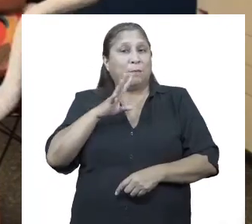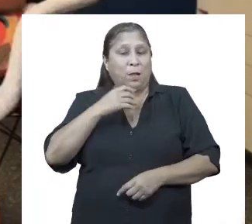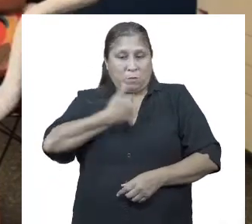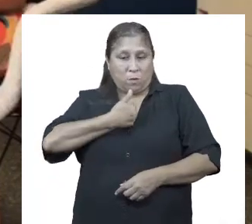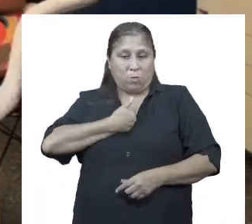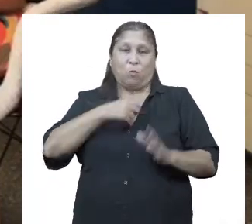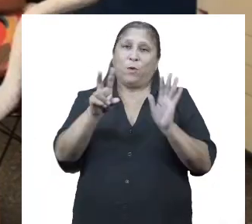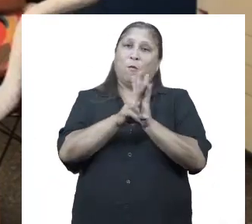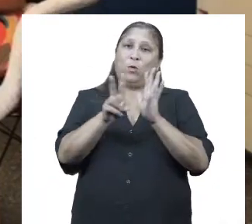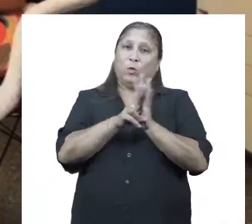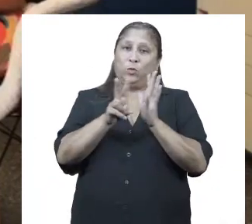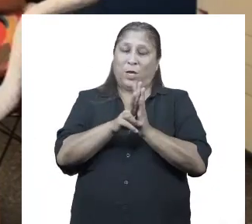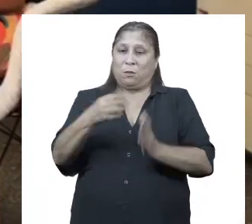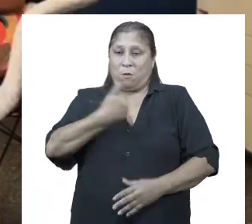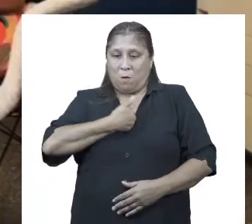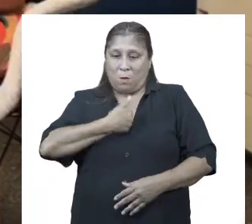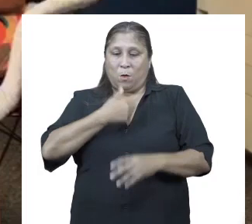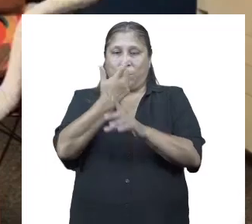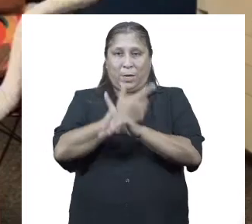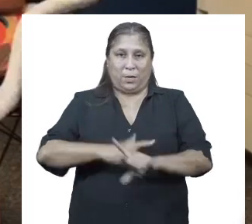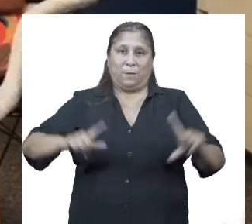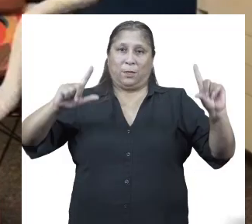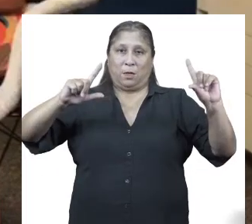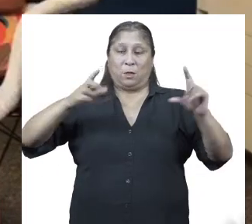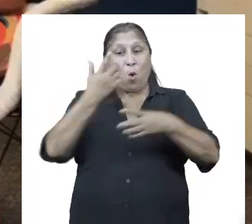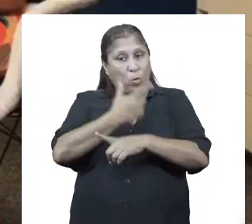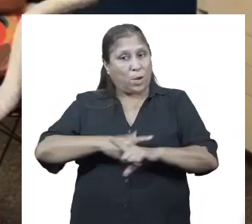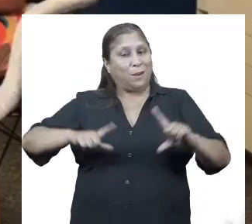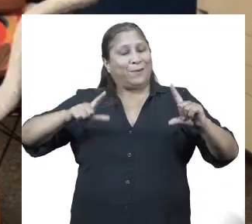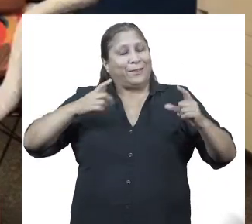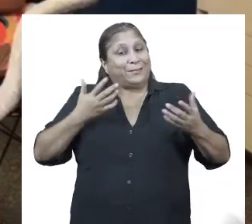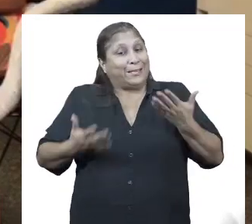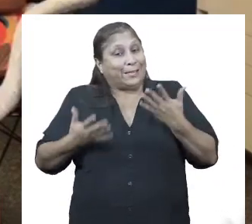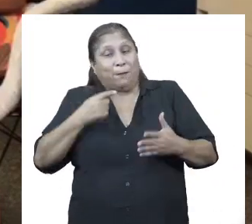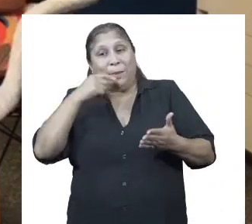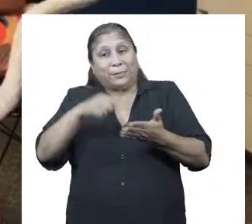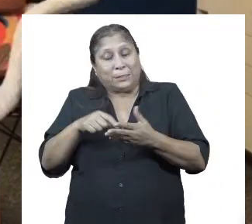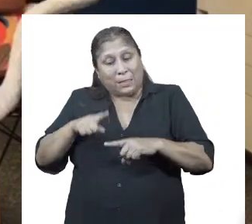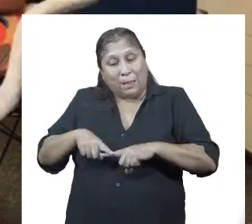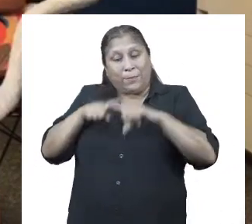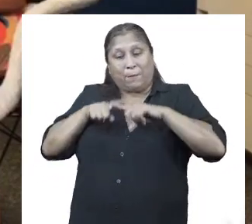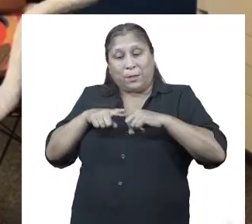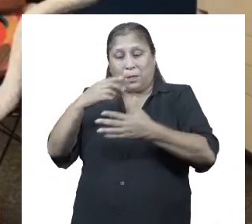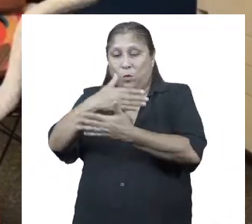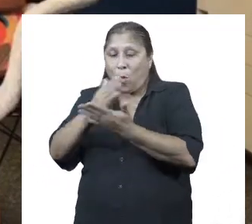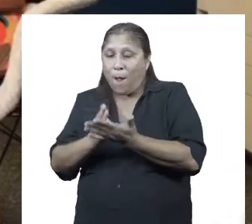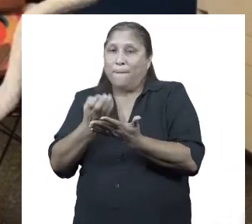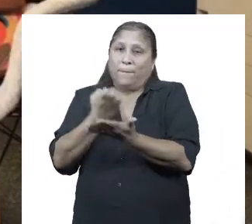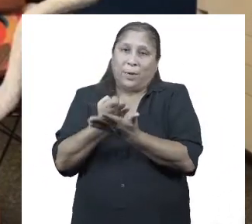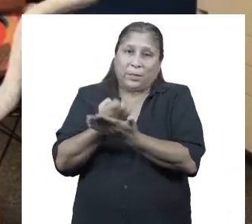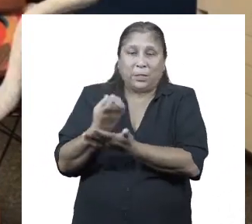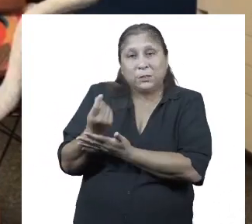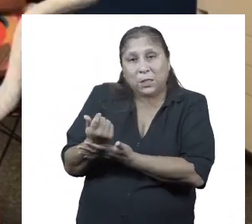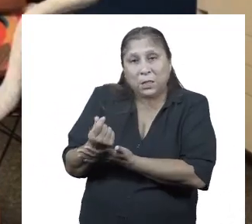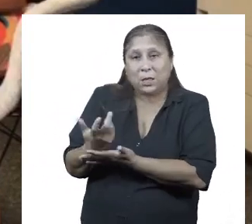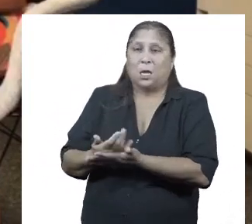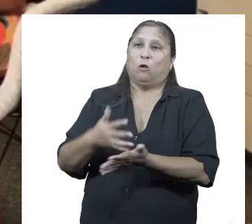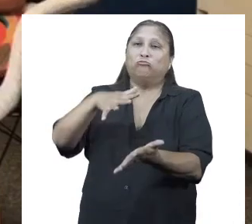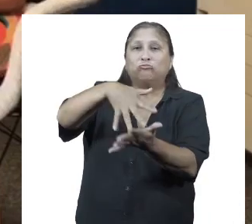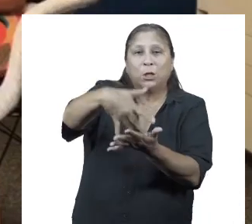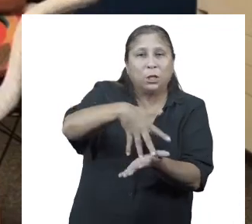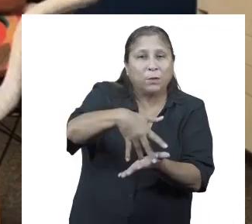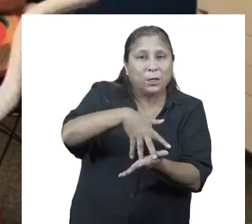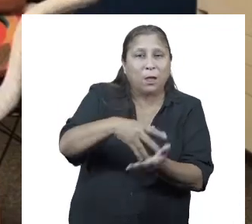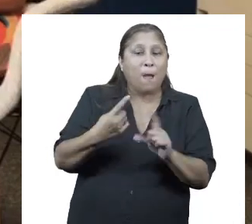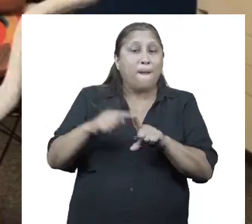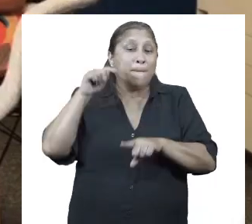la voluntad, hay que hablar de la libertad. Claro, es una libertad que muchas veces está condicionada a aspectos socioeconómicos, aspectos de